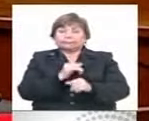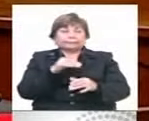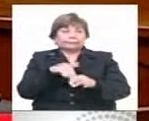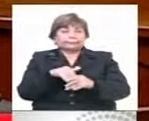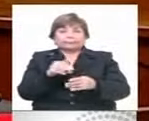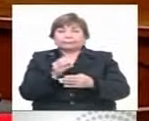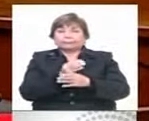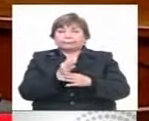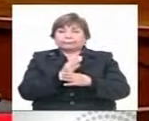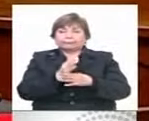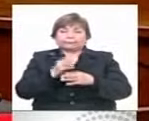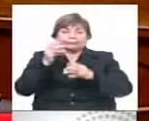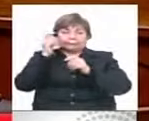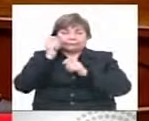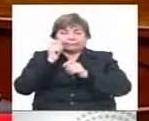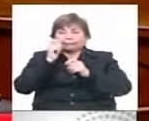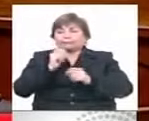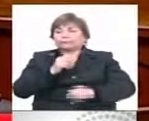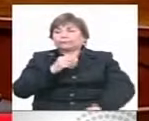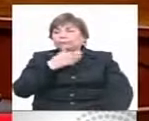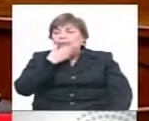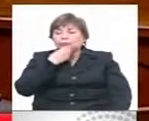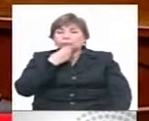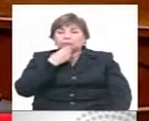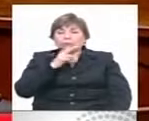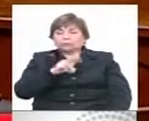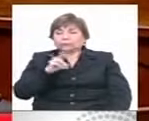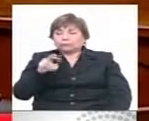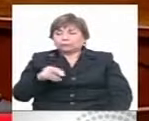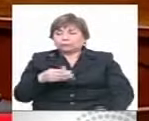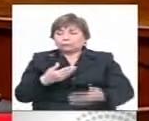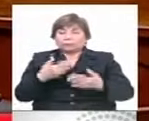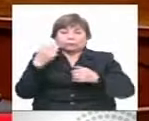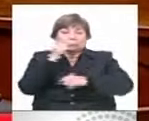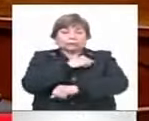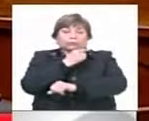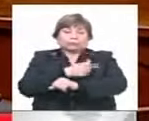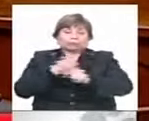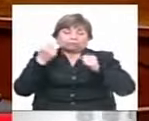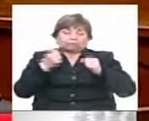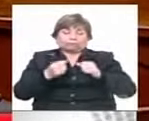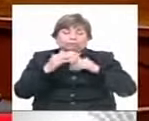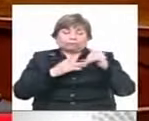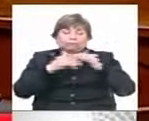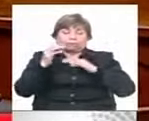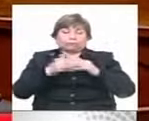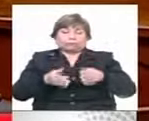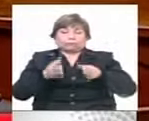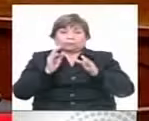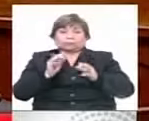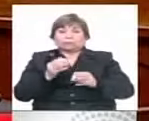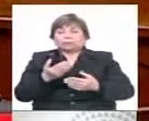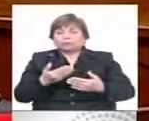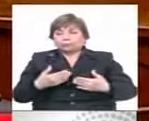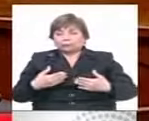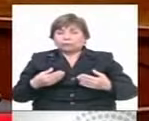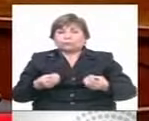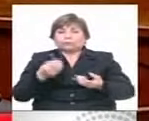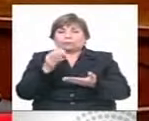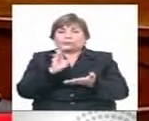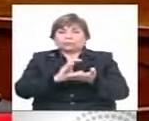del 2021 y diciembre del 2022, la Autoridad para la Reconstrucción con Cambios prevé